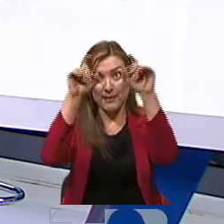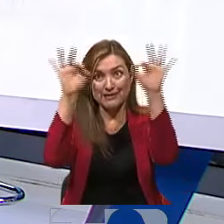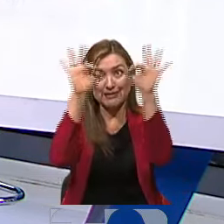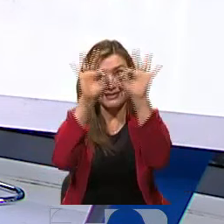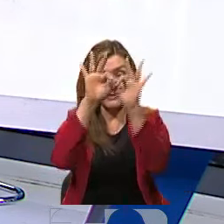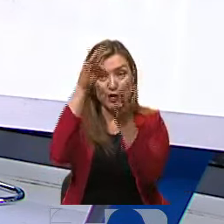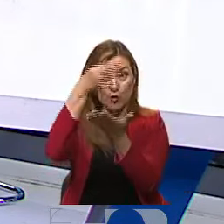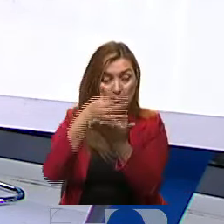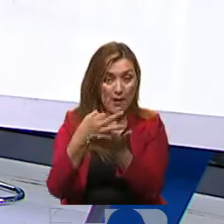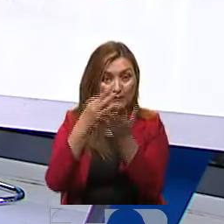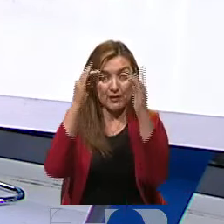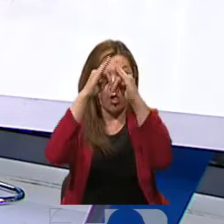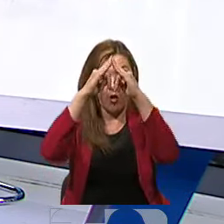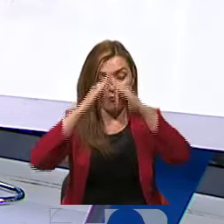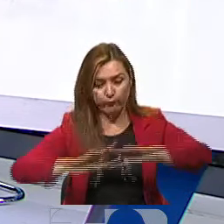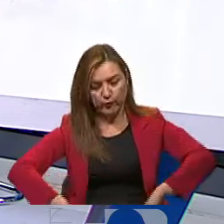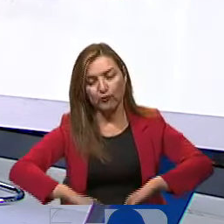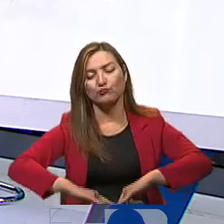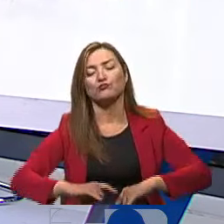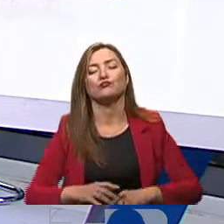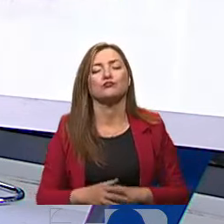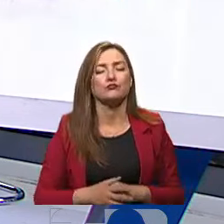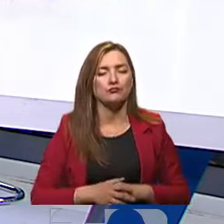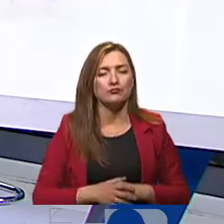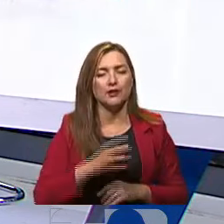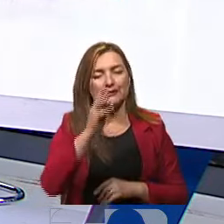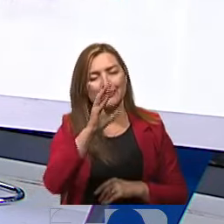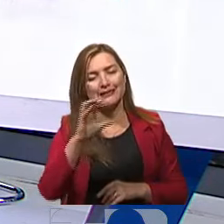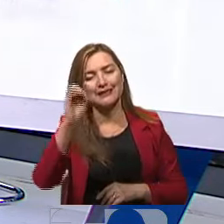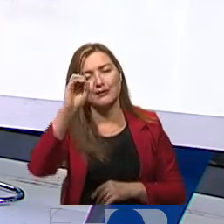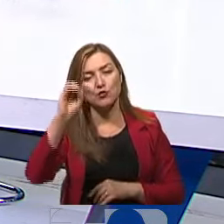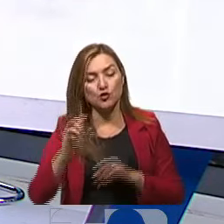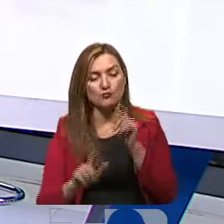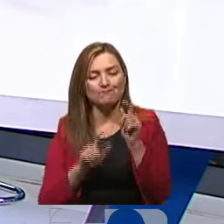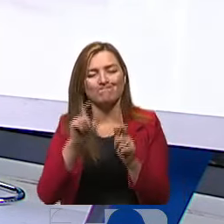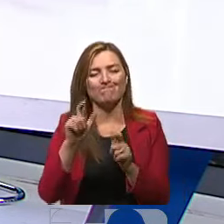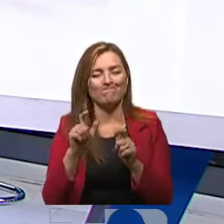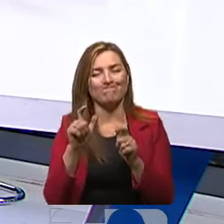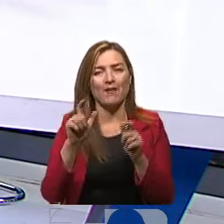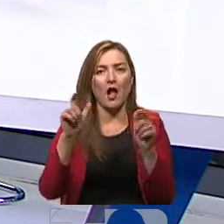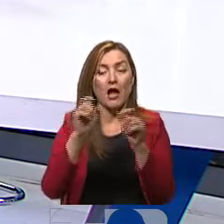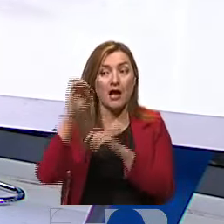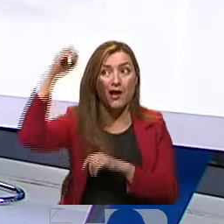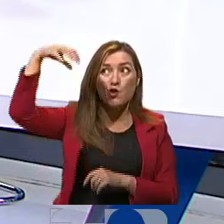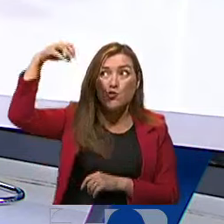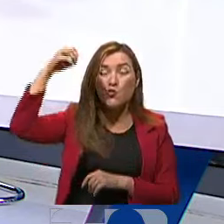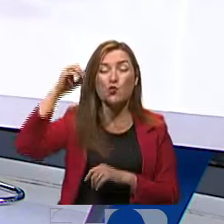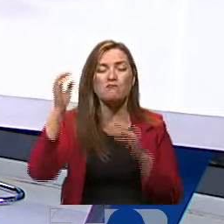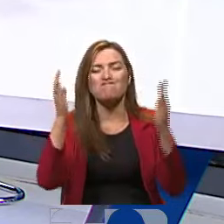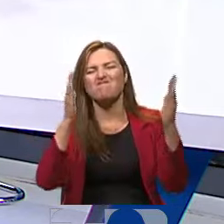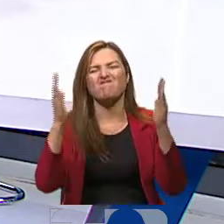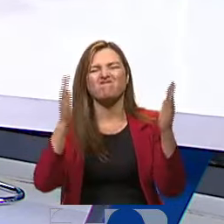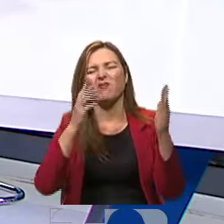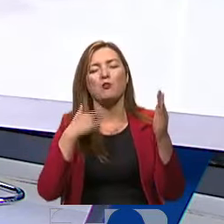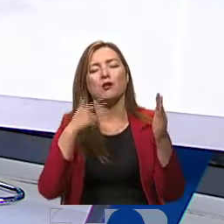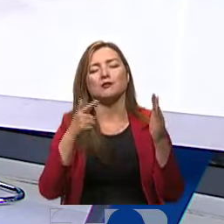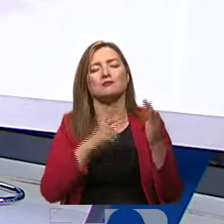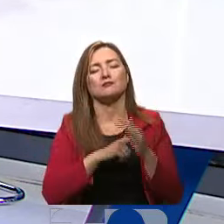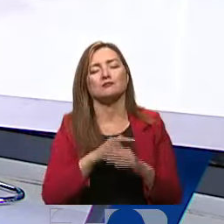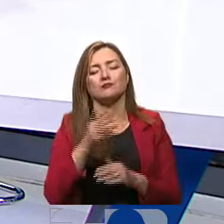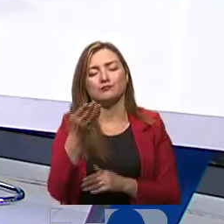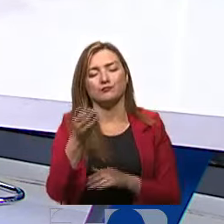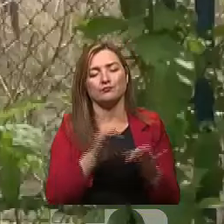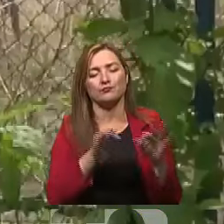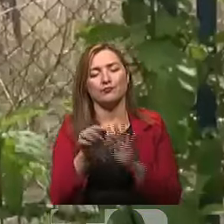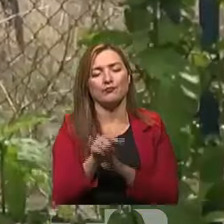El 60% de afectados cuentan ya con el servicio de manera parcial. Esta área espera una declaratoria de emergencia. Juan Pablo Toro nos tiene